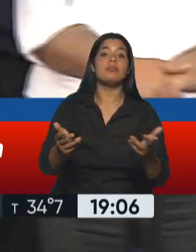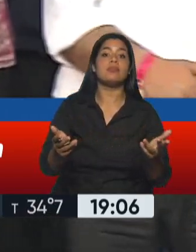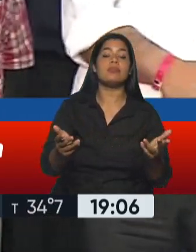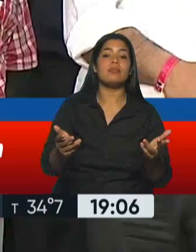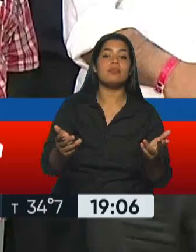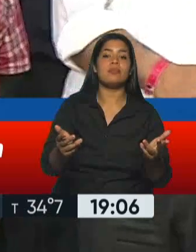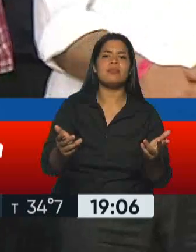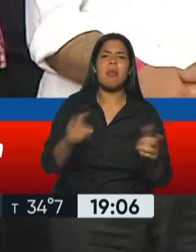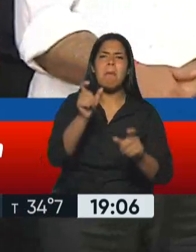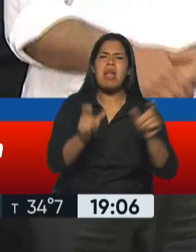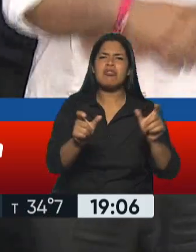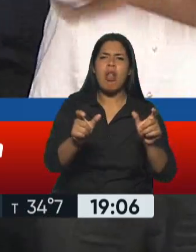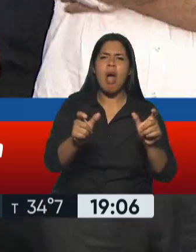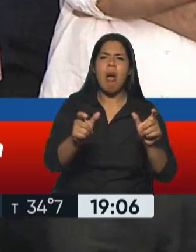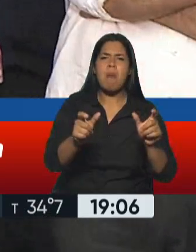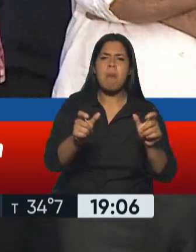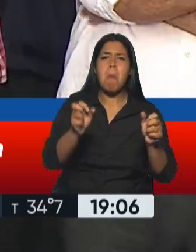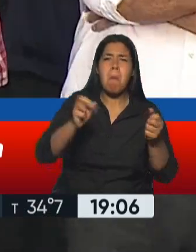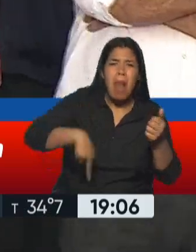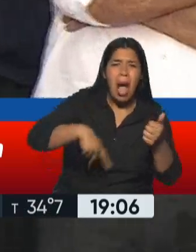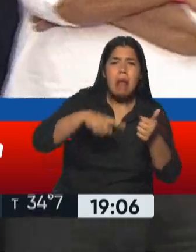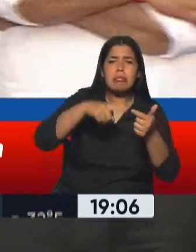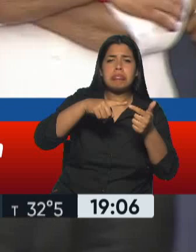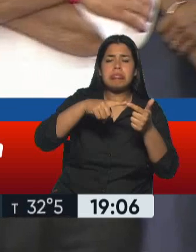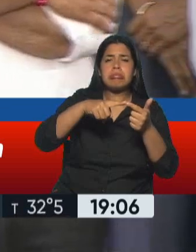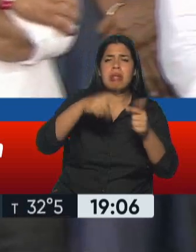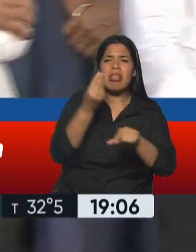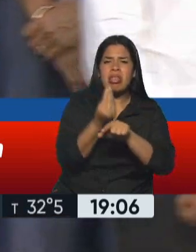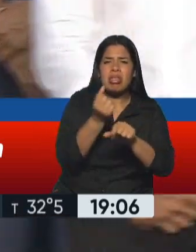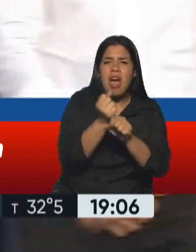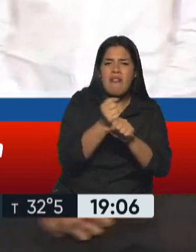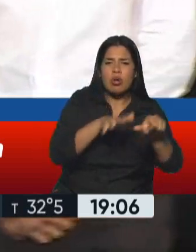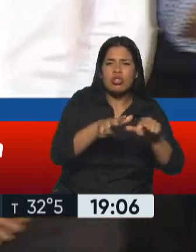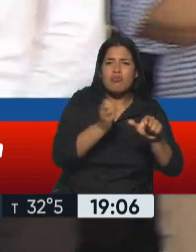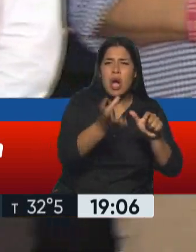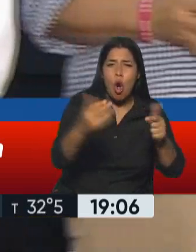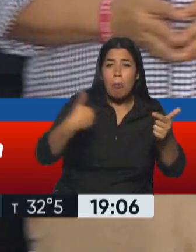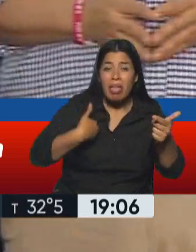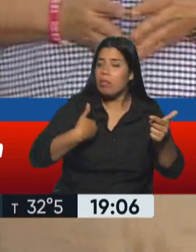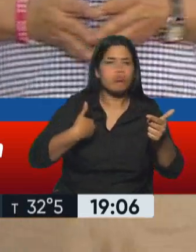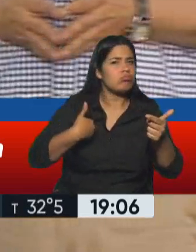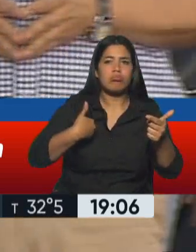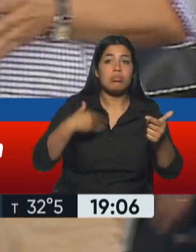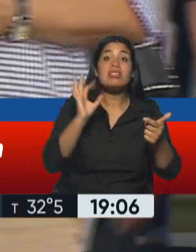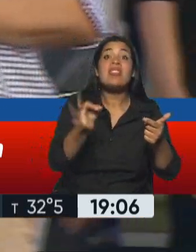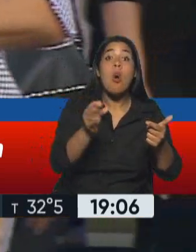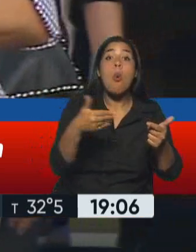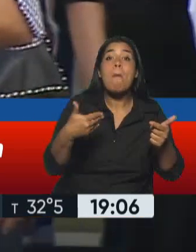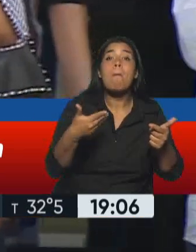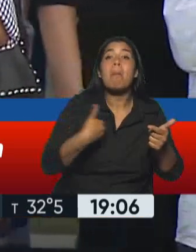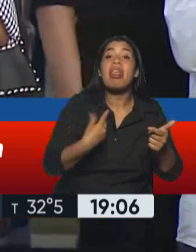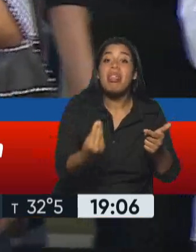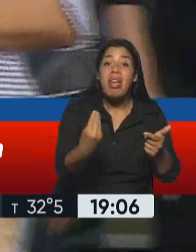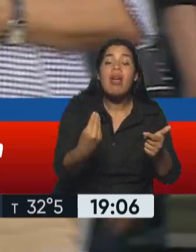ya nadie pedía ni planes ni mejores condiciones de trabajo. ¿Saben qué le pedían a Cristina? Que